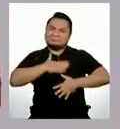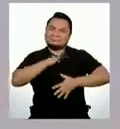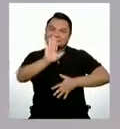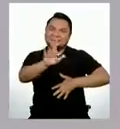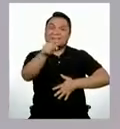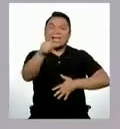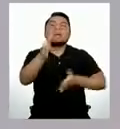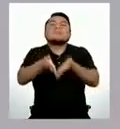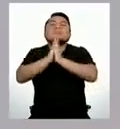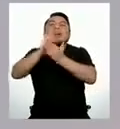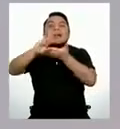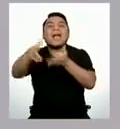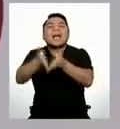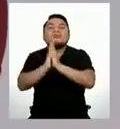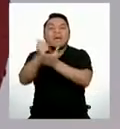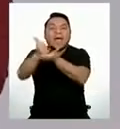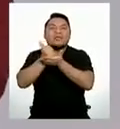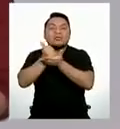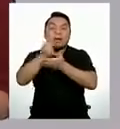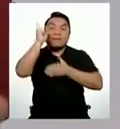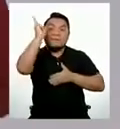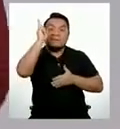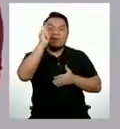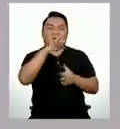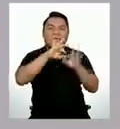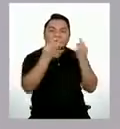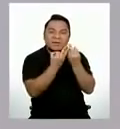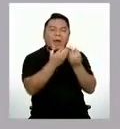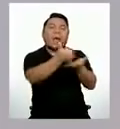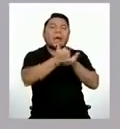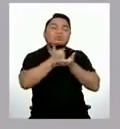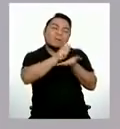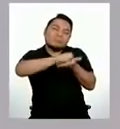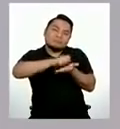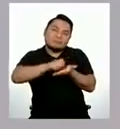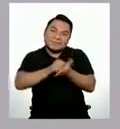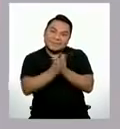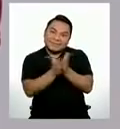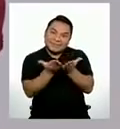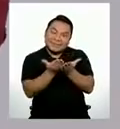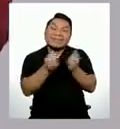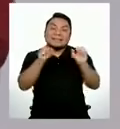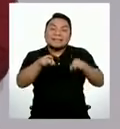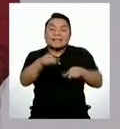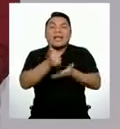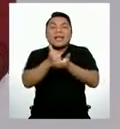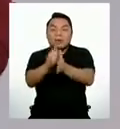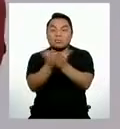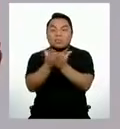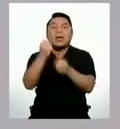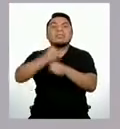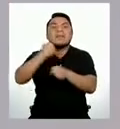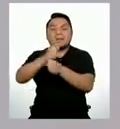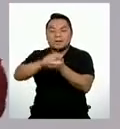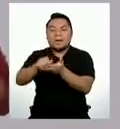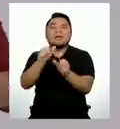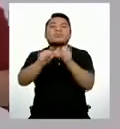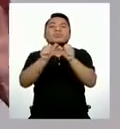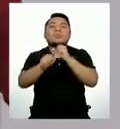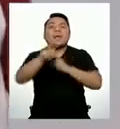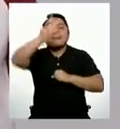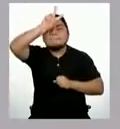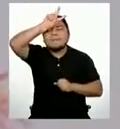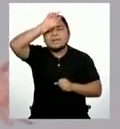puedes pedir ayuda a tus familiares o profesores para acceder a ese material. También puedes encontrar el Cuaderno de Trabajo en la página